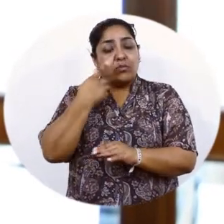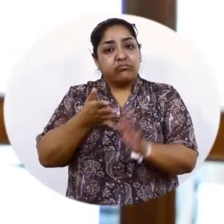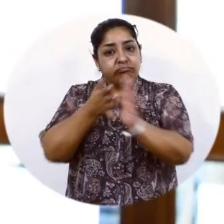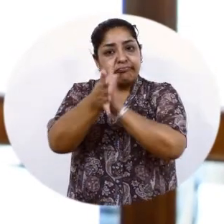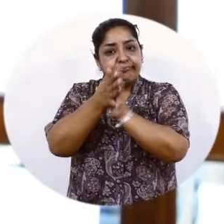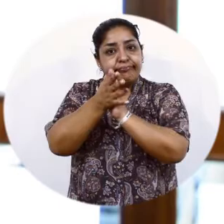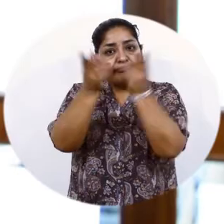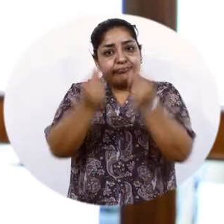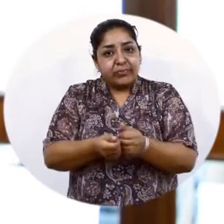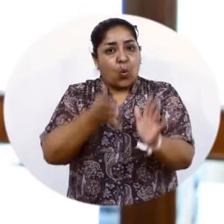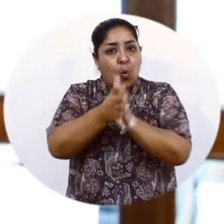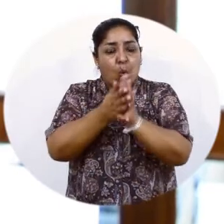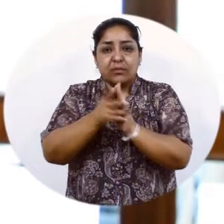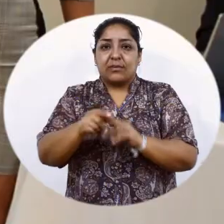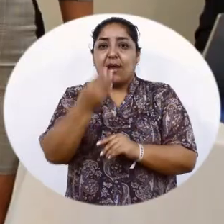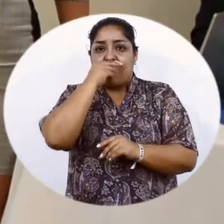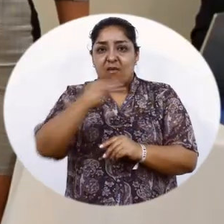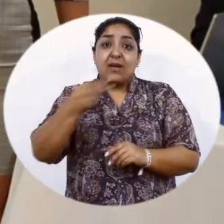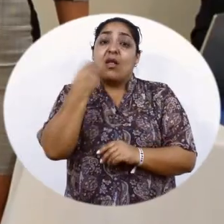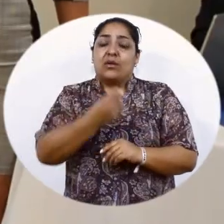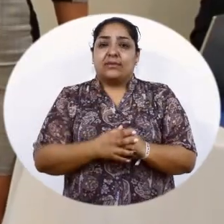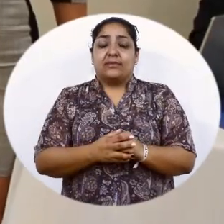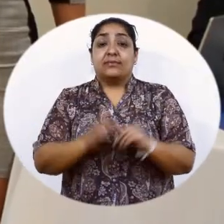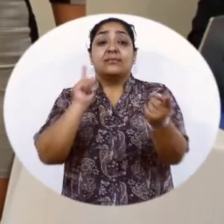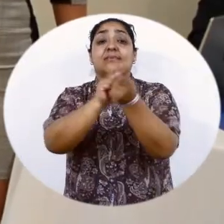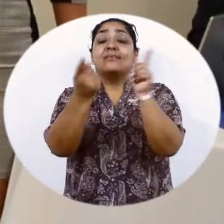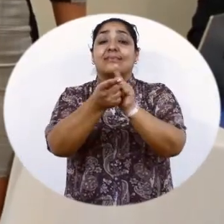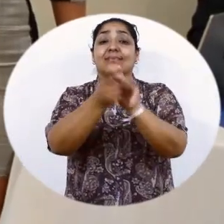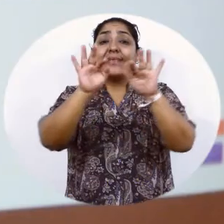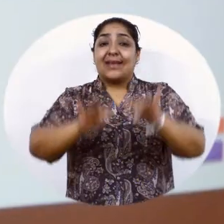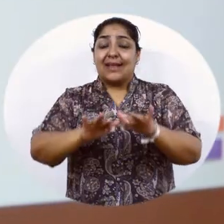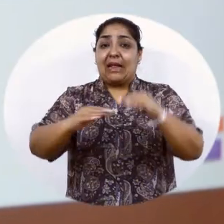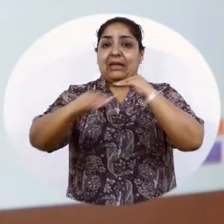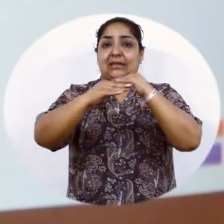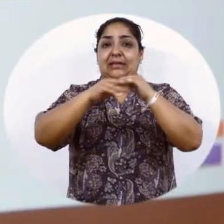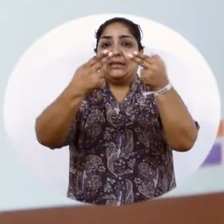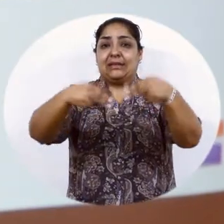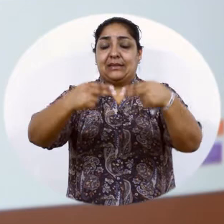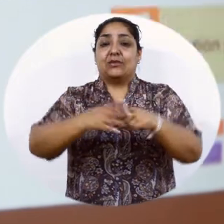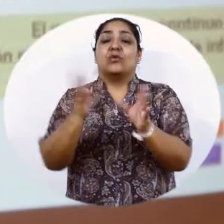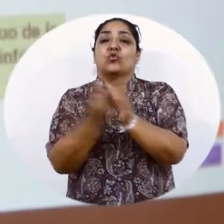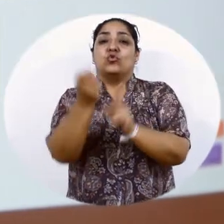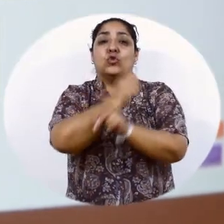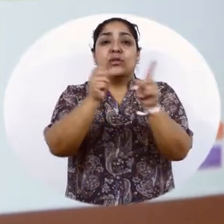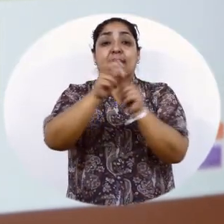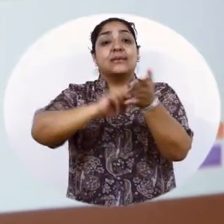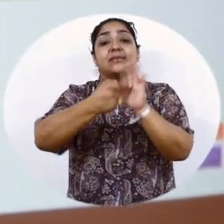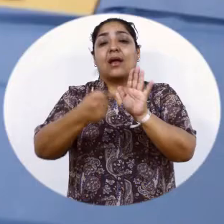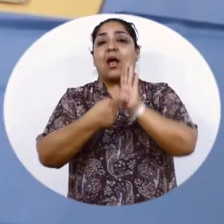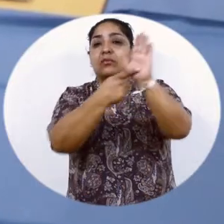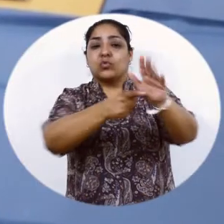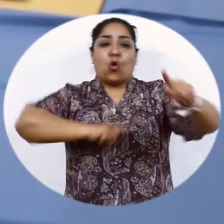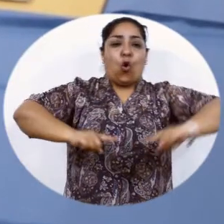a la rendición pública de cuentas de infancia y adolescencia el encuentro liderado por la secretaria de género de inclusión social tiene como objeto